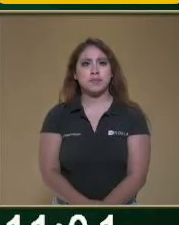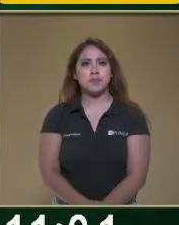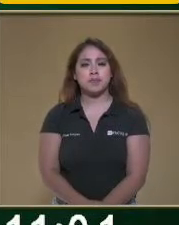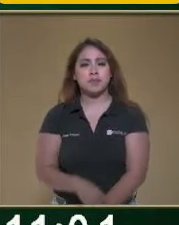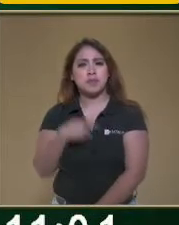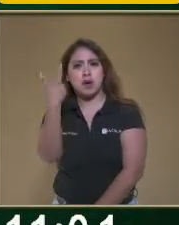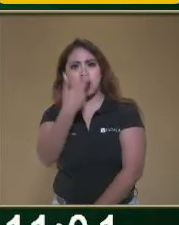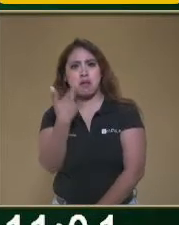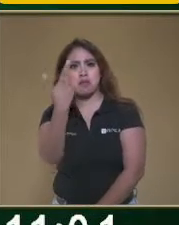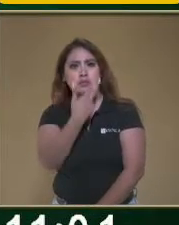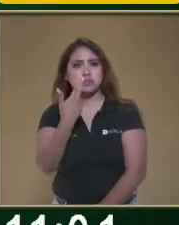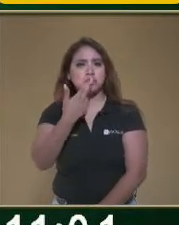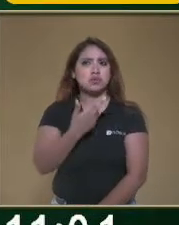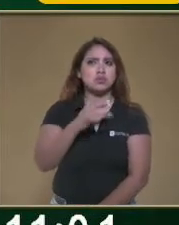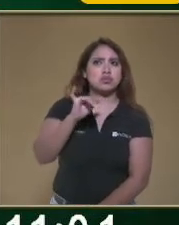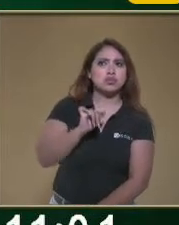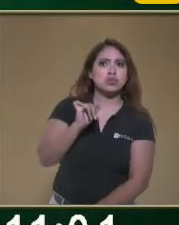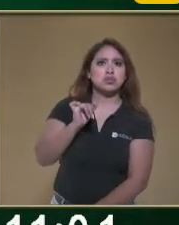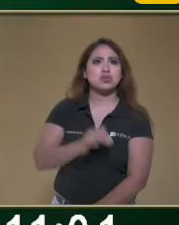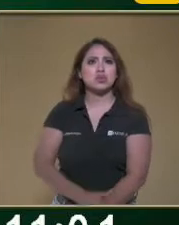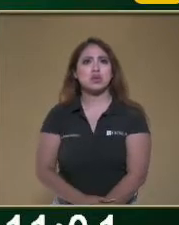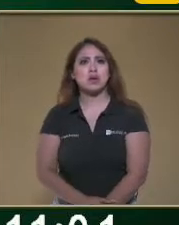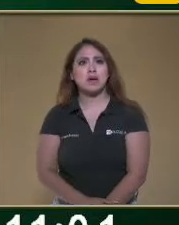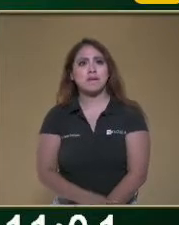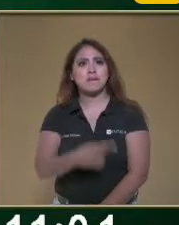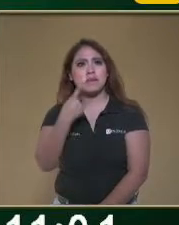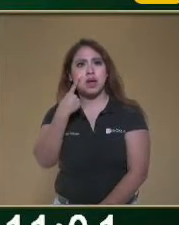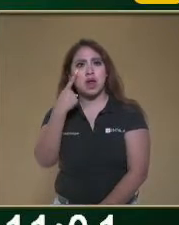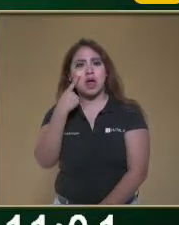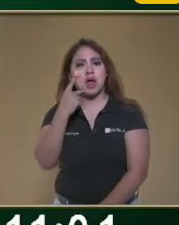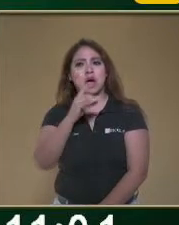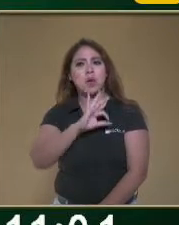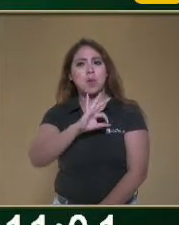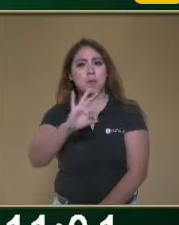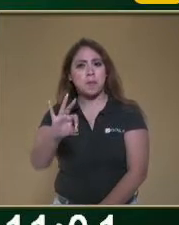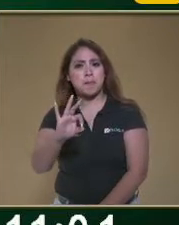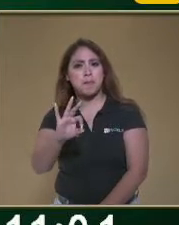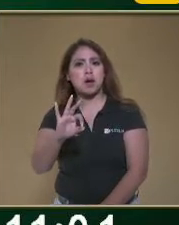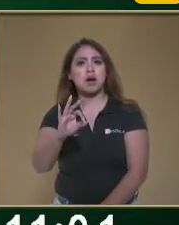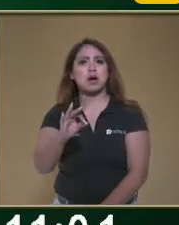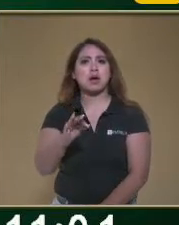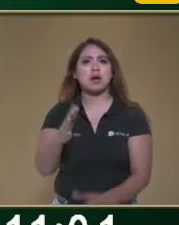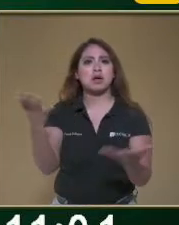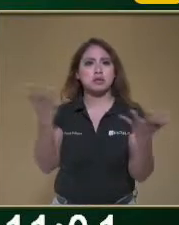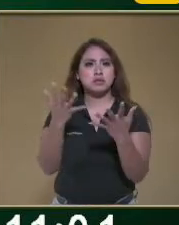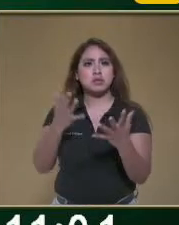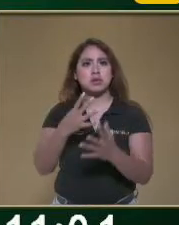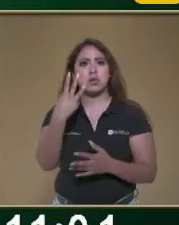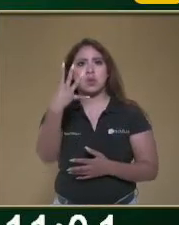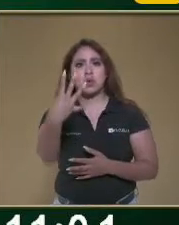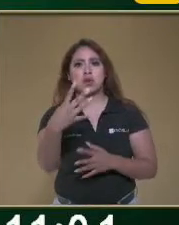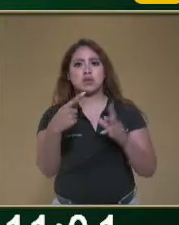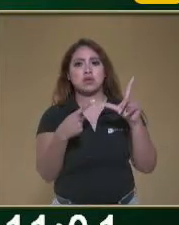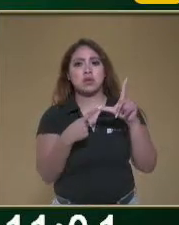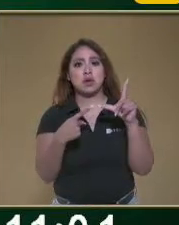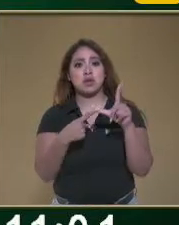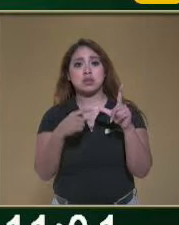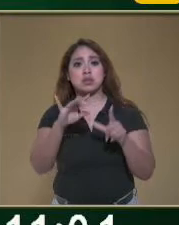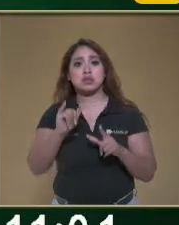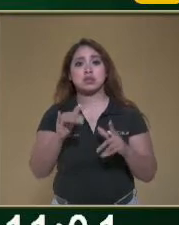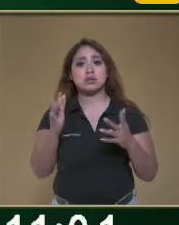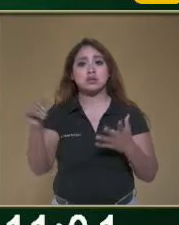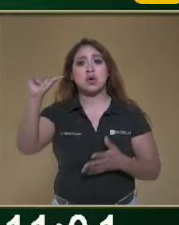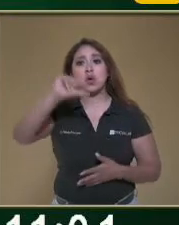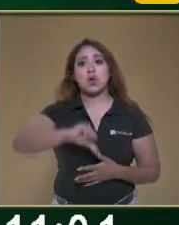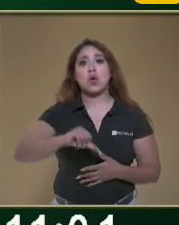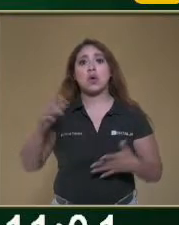y ve, mira qué palabra puedes formar con esas cuatro letras que tenemos ahí. Porque el día de hoy vamos a hablar de